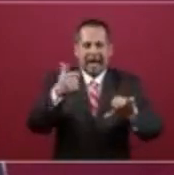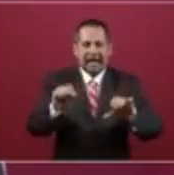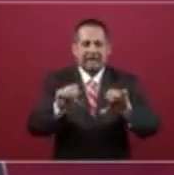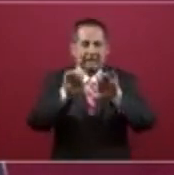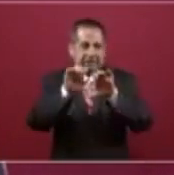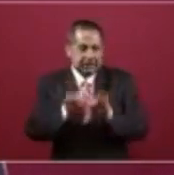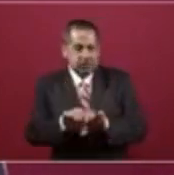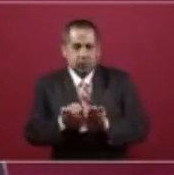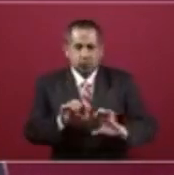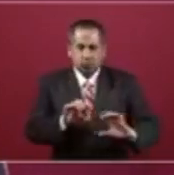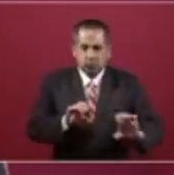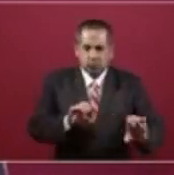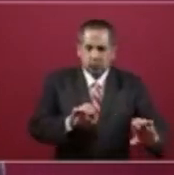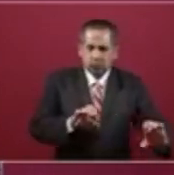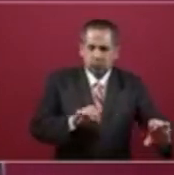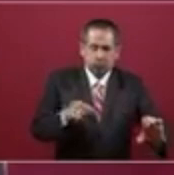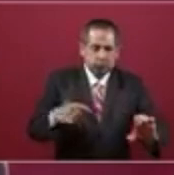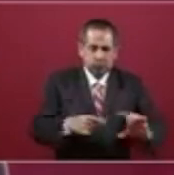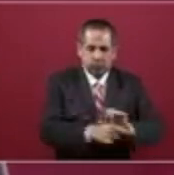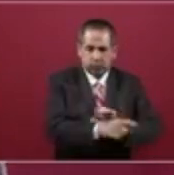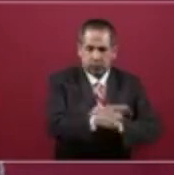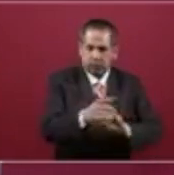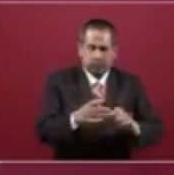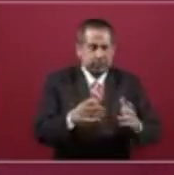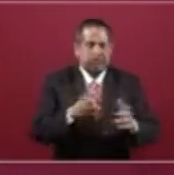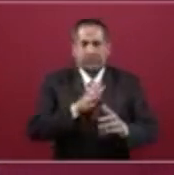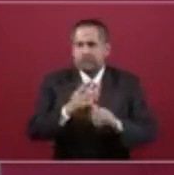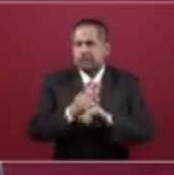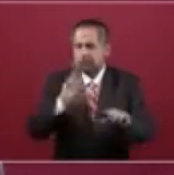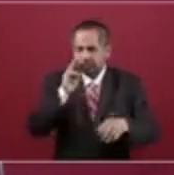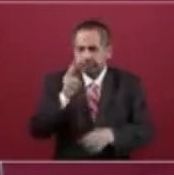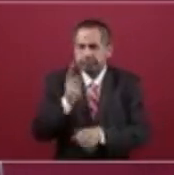particular. Y no es